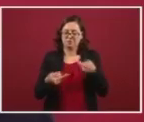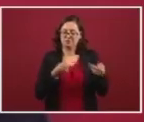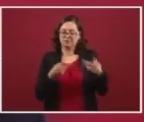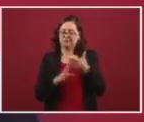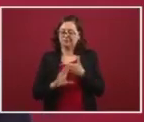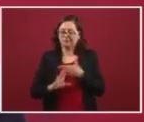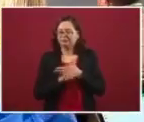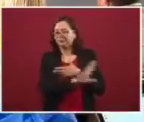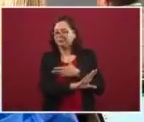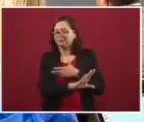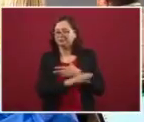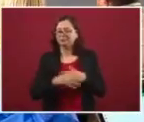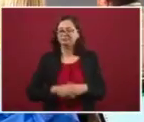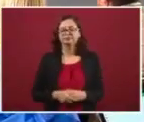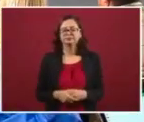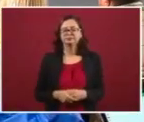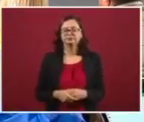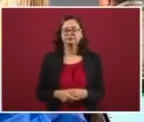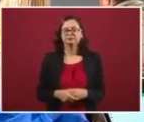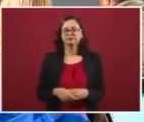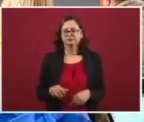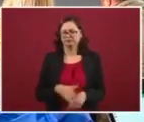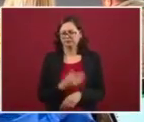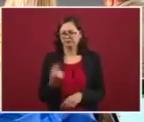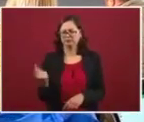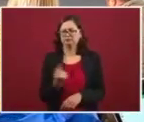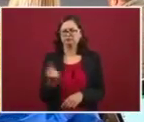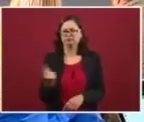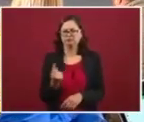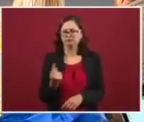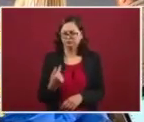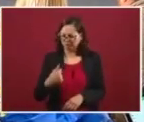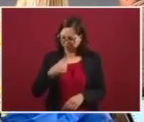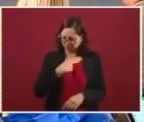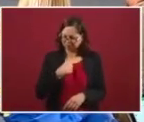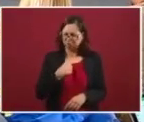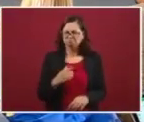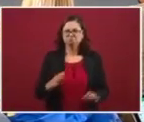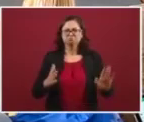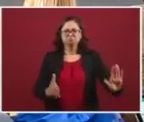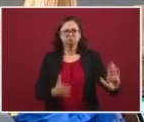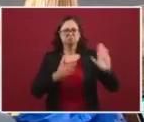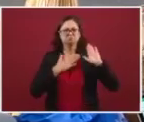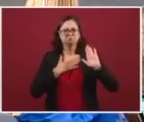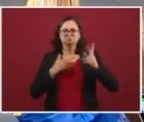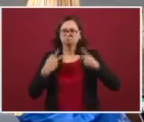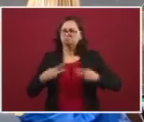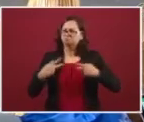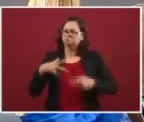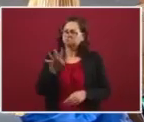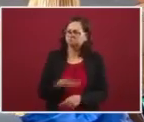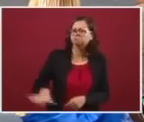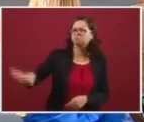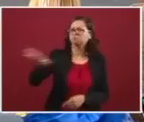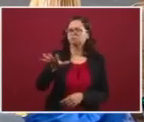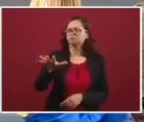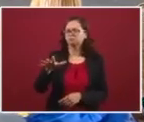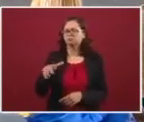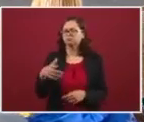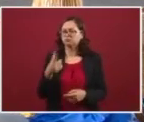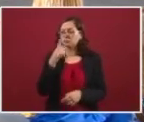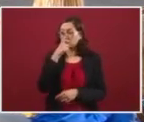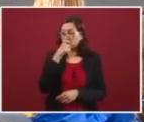Entre otras cosas, es porque yo tengo un compromiso con el pueblo. No va a aumentar en términos